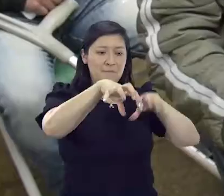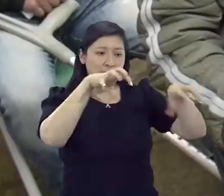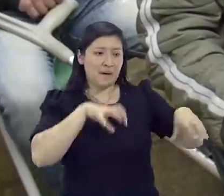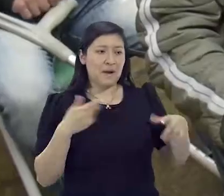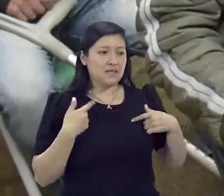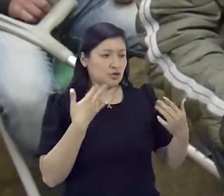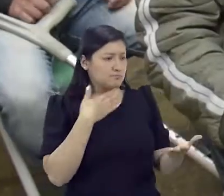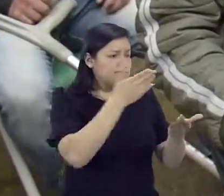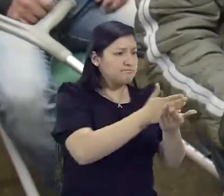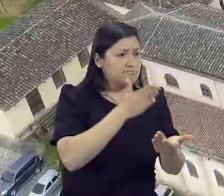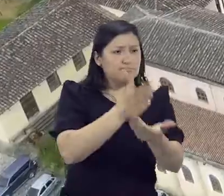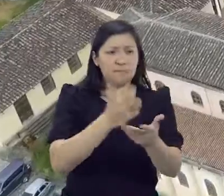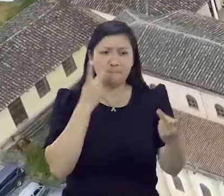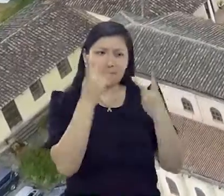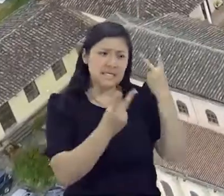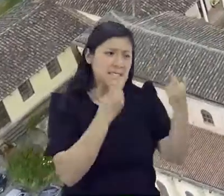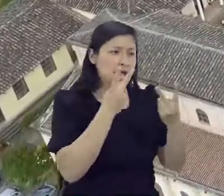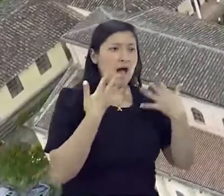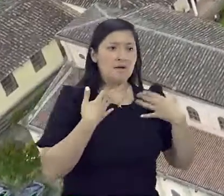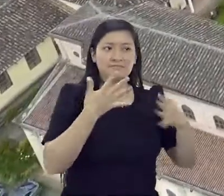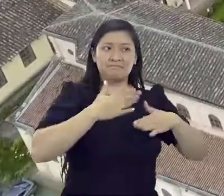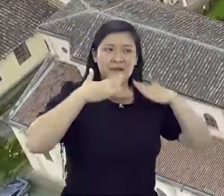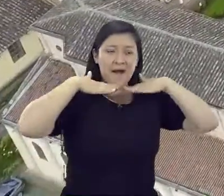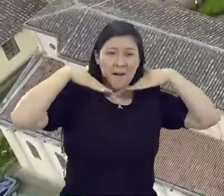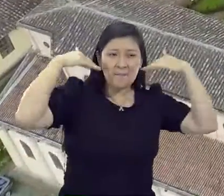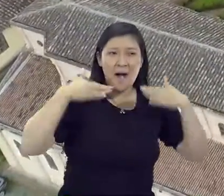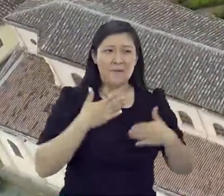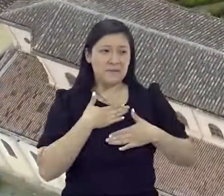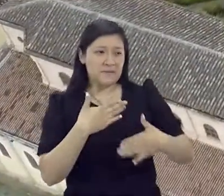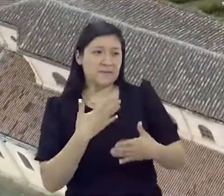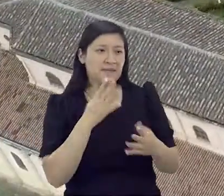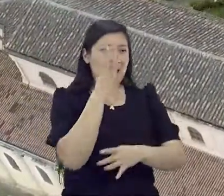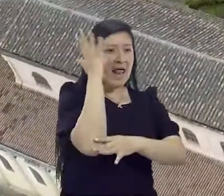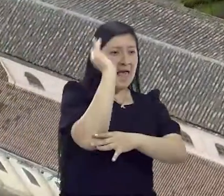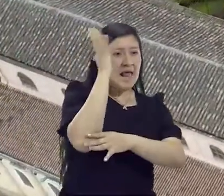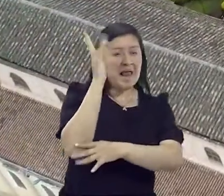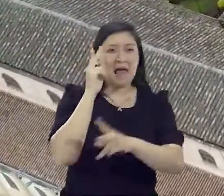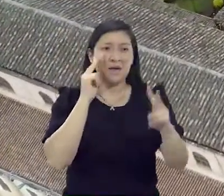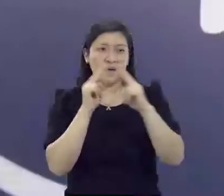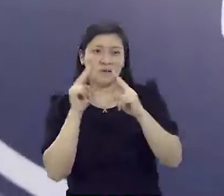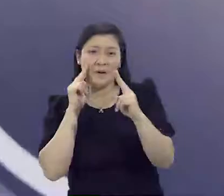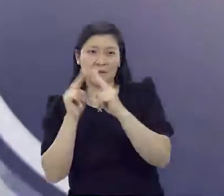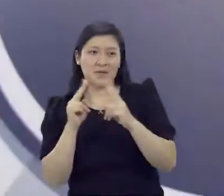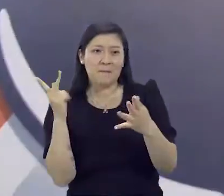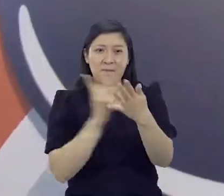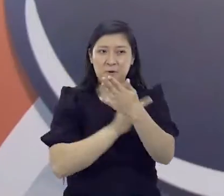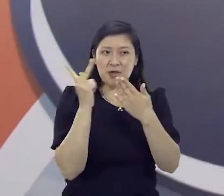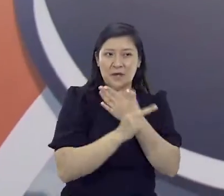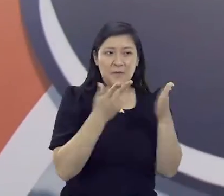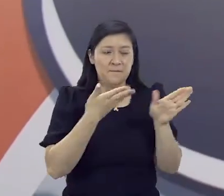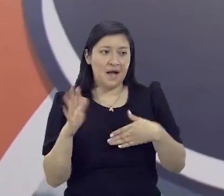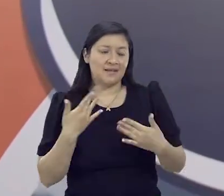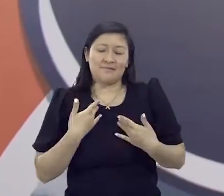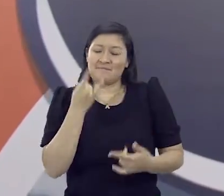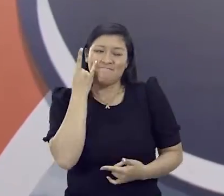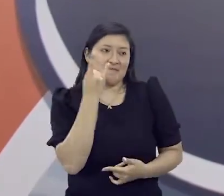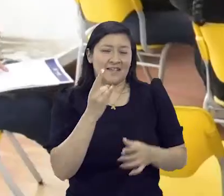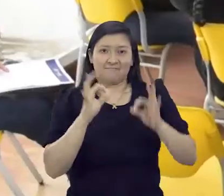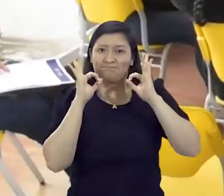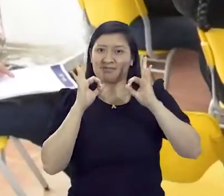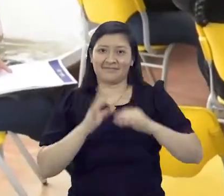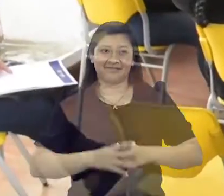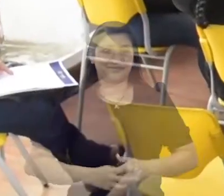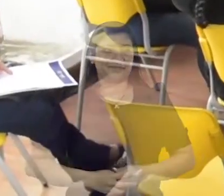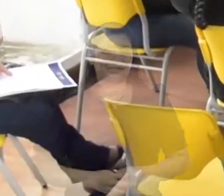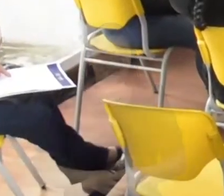hemos visitado bien hemos tenido charlas hemos conocido muchas cosas me ha parecido todo muy